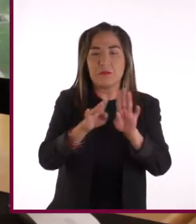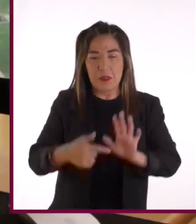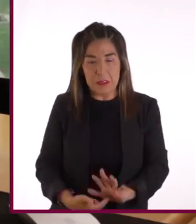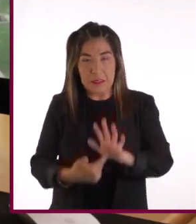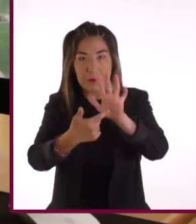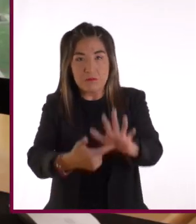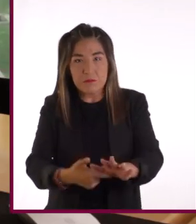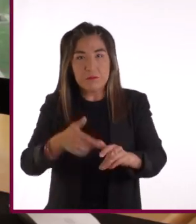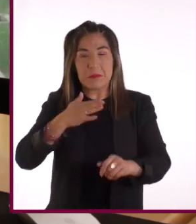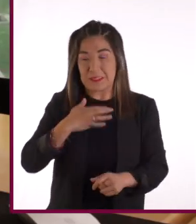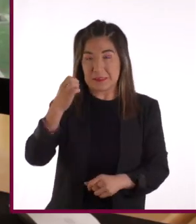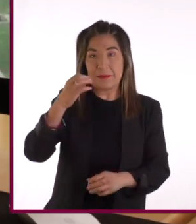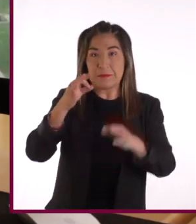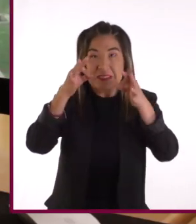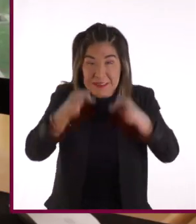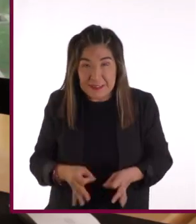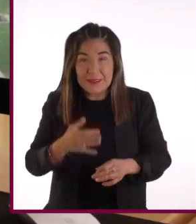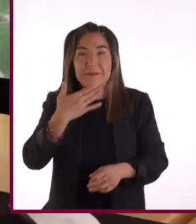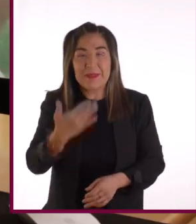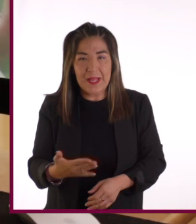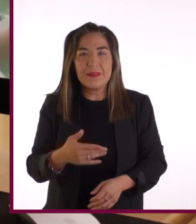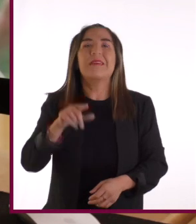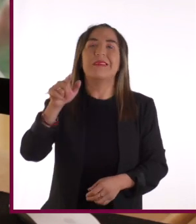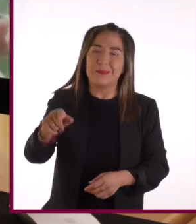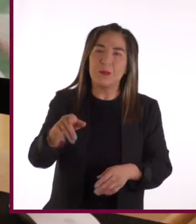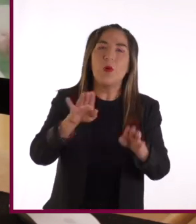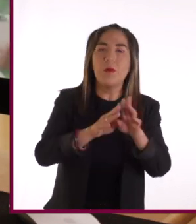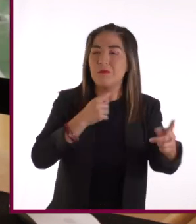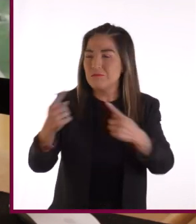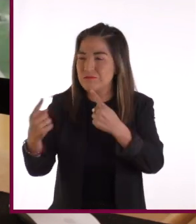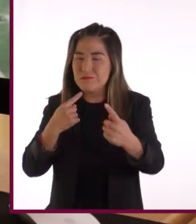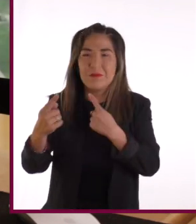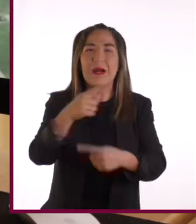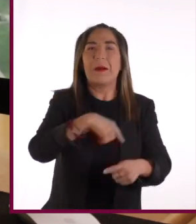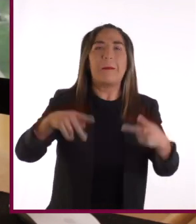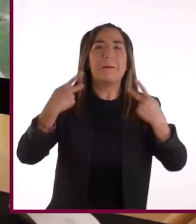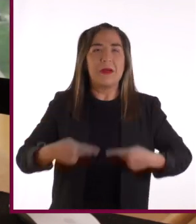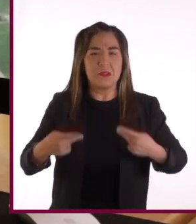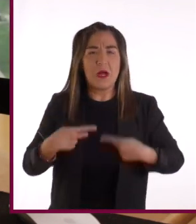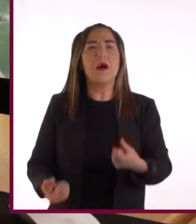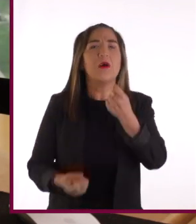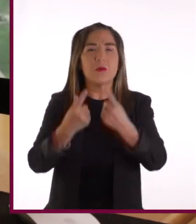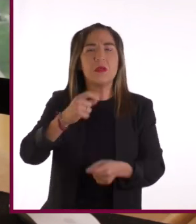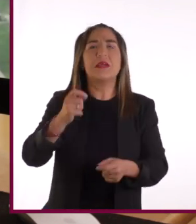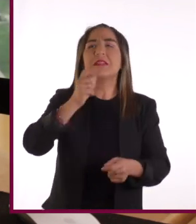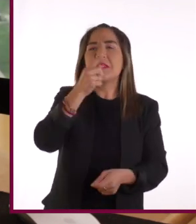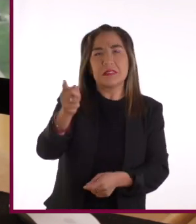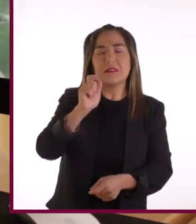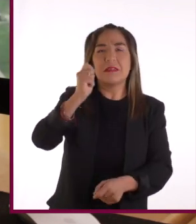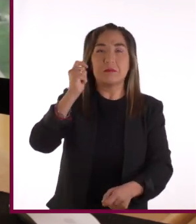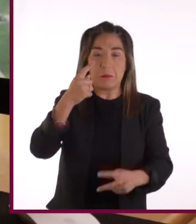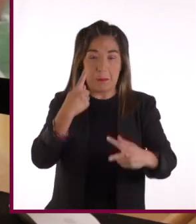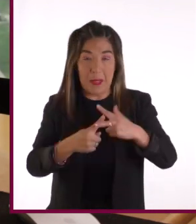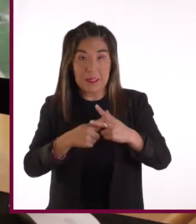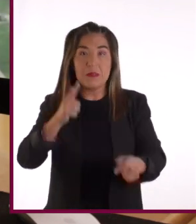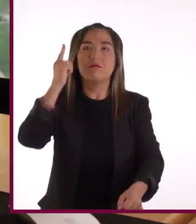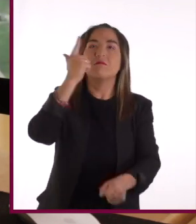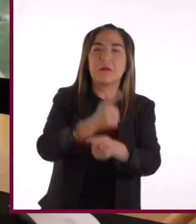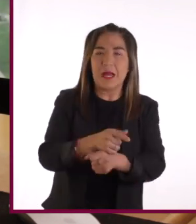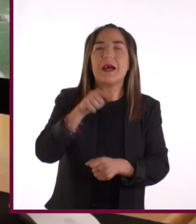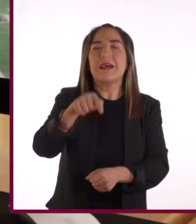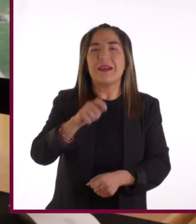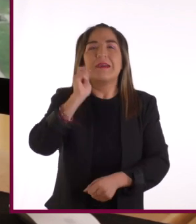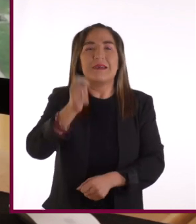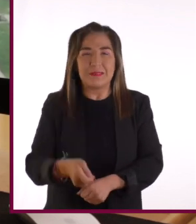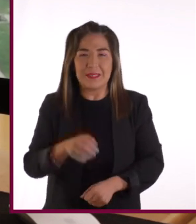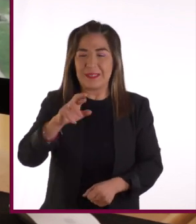sustentarlo y argumentarlo bien, ¿no? Eso hace que el debate sea más rico, ¿no? Hay gente que dice que las matemáticas se descubren, ¿no? Esa es una